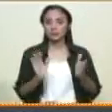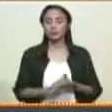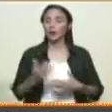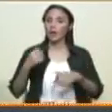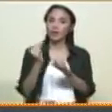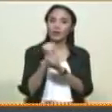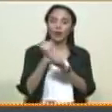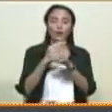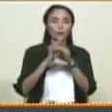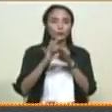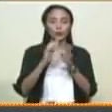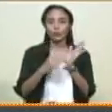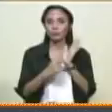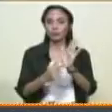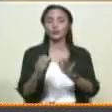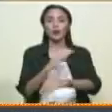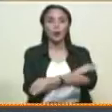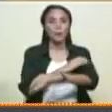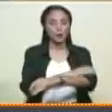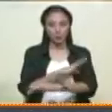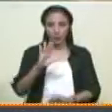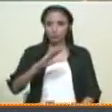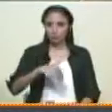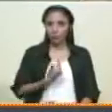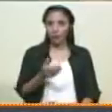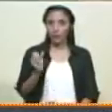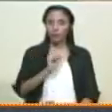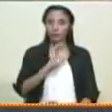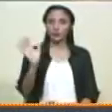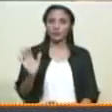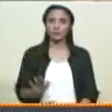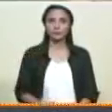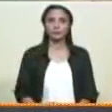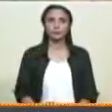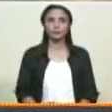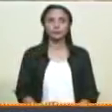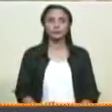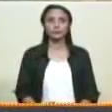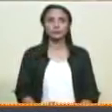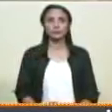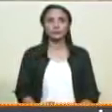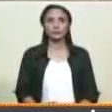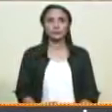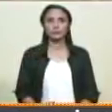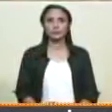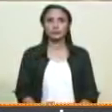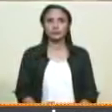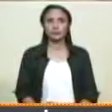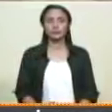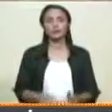Algo debe hacerse. Y esta Asamblea Nacional Constituyente tiene un mandato